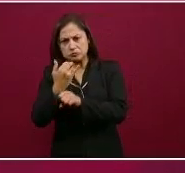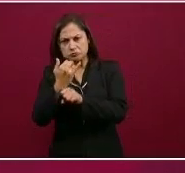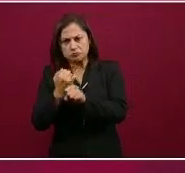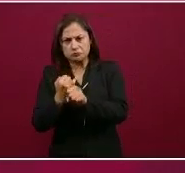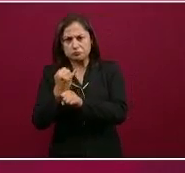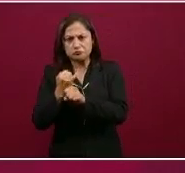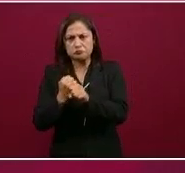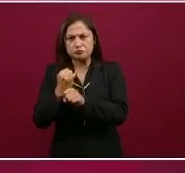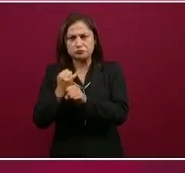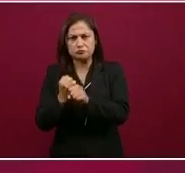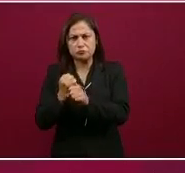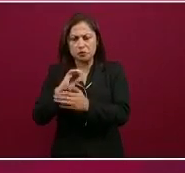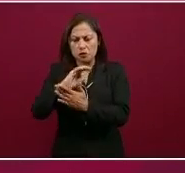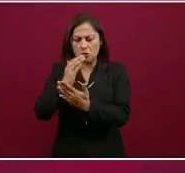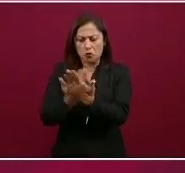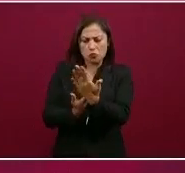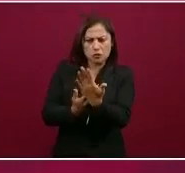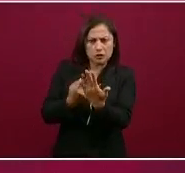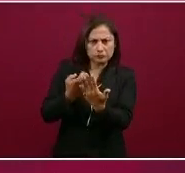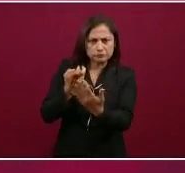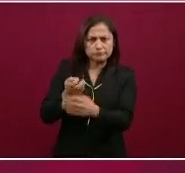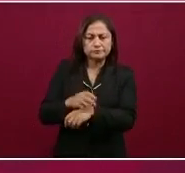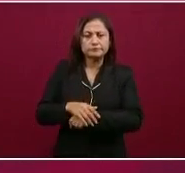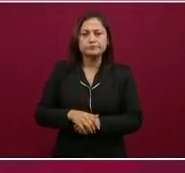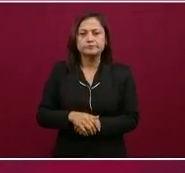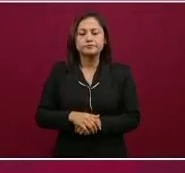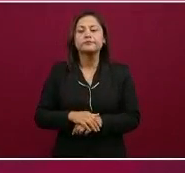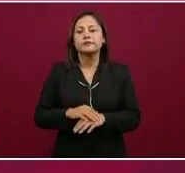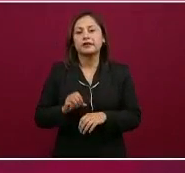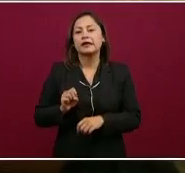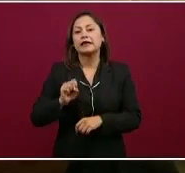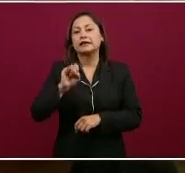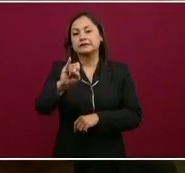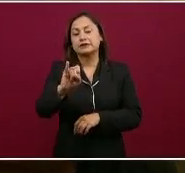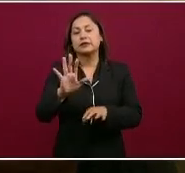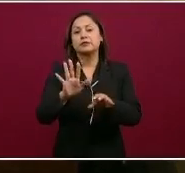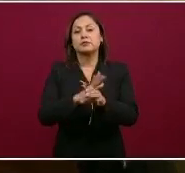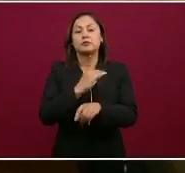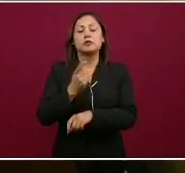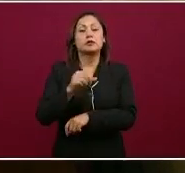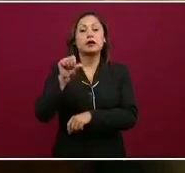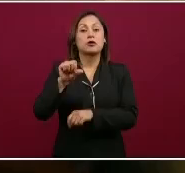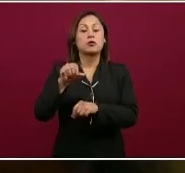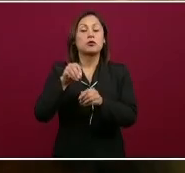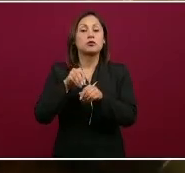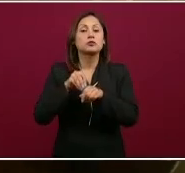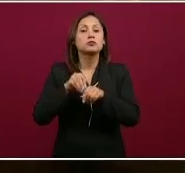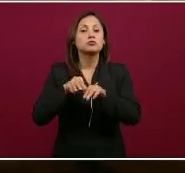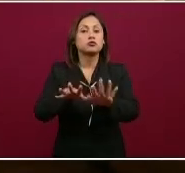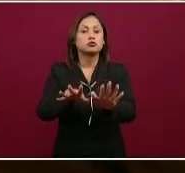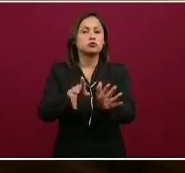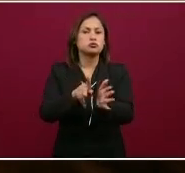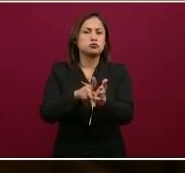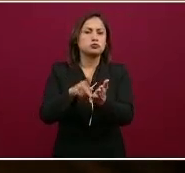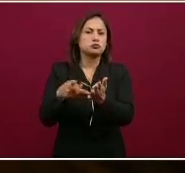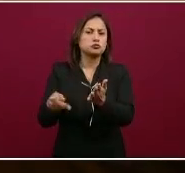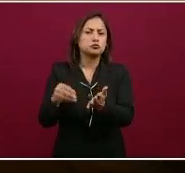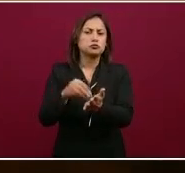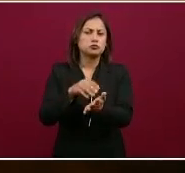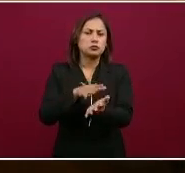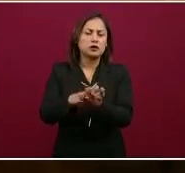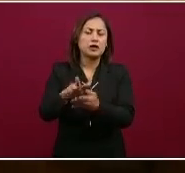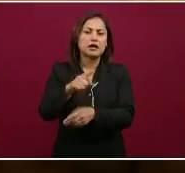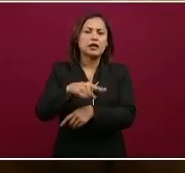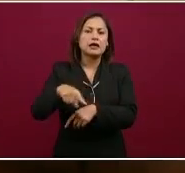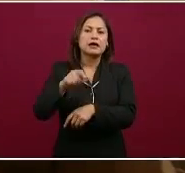sobre estos contratos. Sí, se lo planteo porque hoy se publica una investigación que detalla